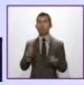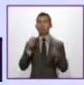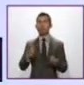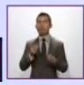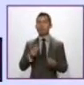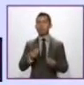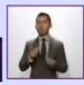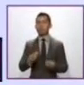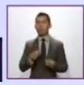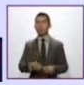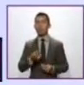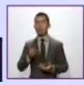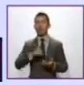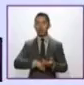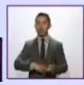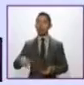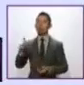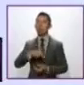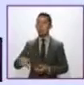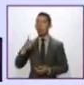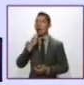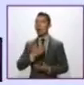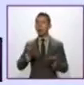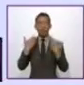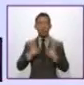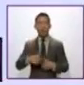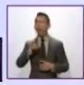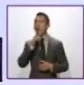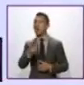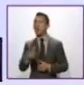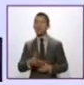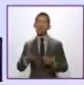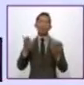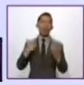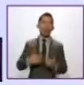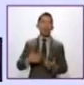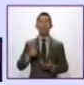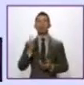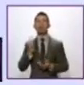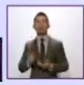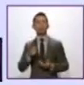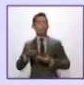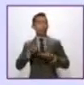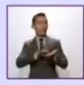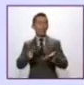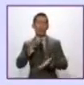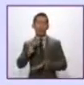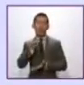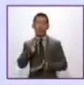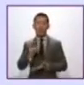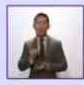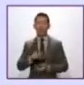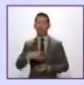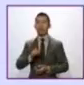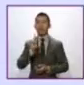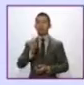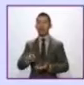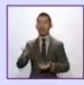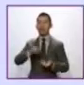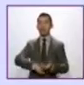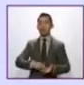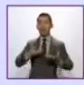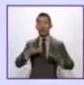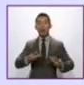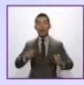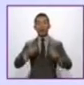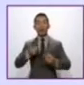Comunidades, rancherías donde no hay agua, donde no hay luz, donde no hay ningún servicio, pero sí ves el gasto del pueblo en